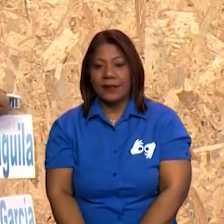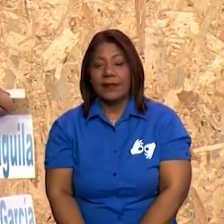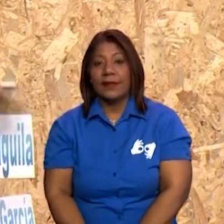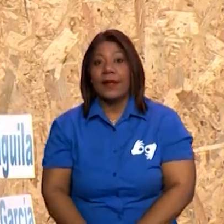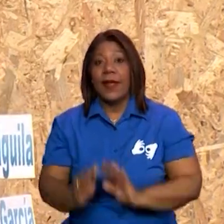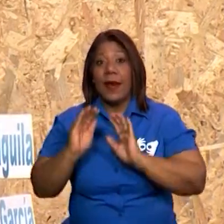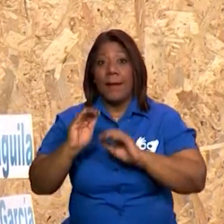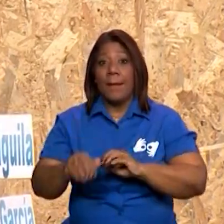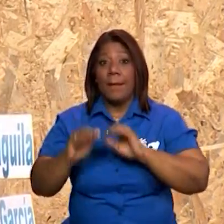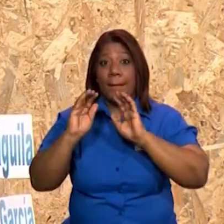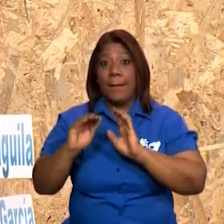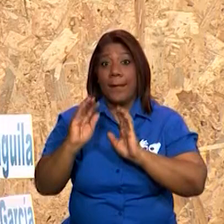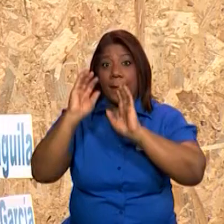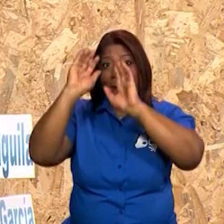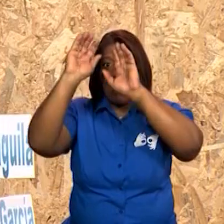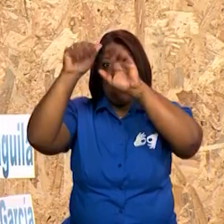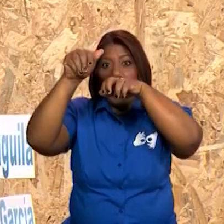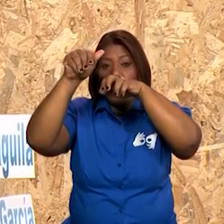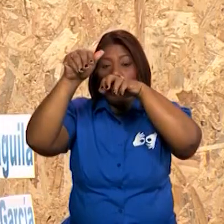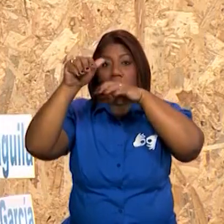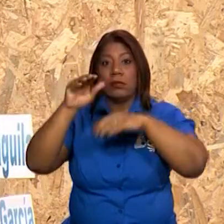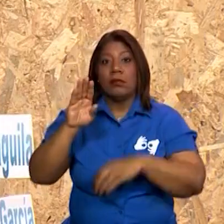la palabra balón.